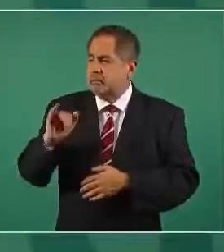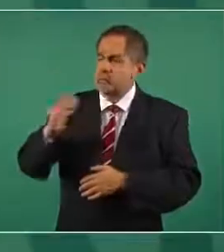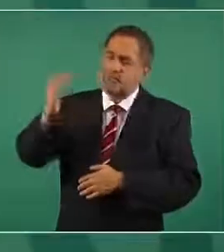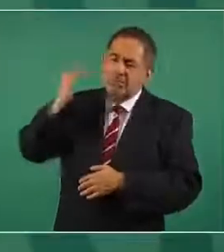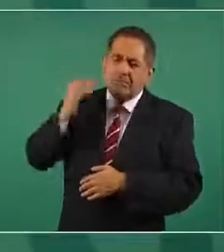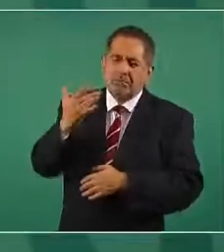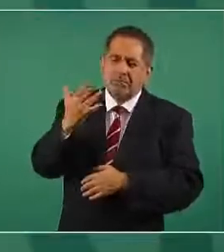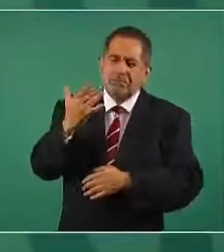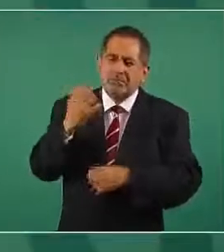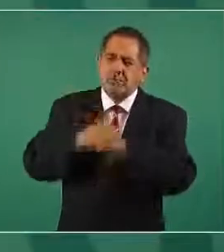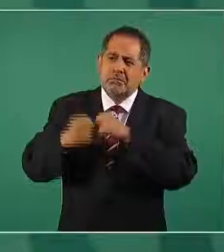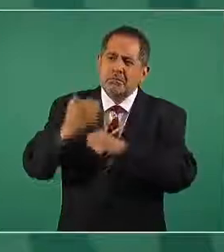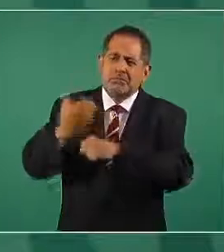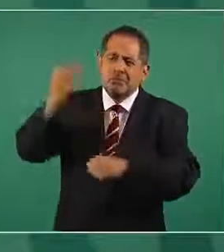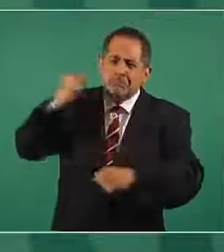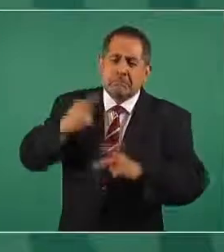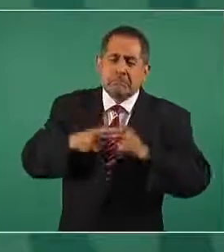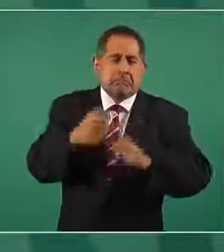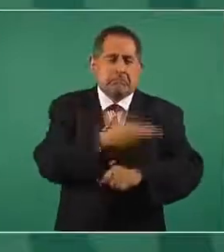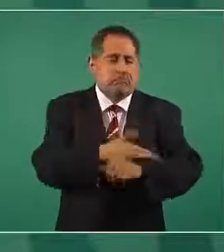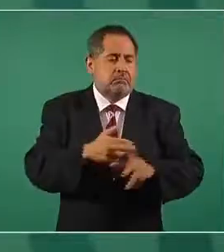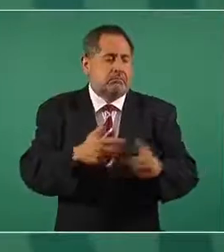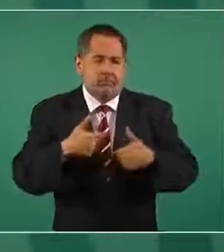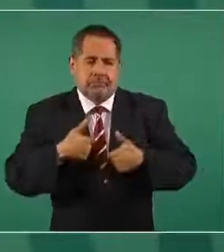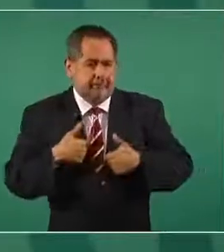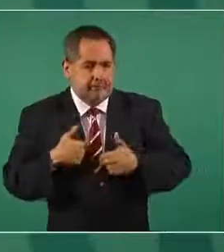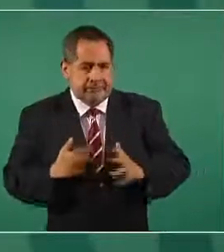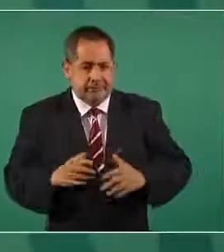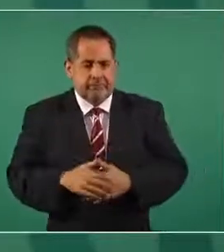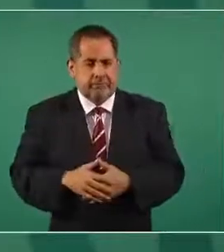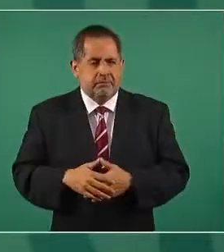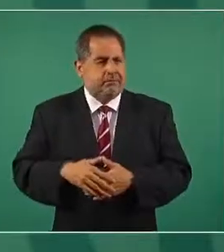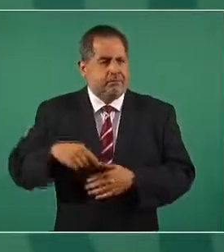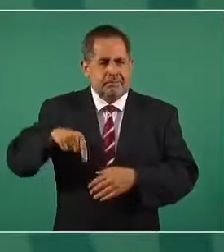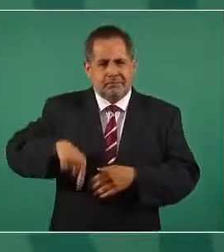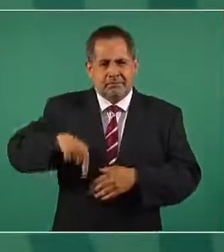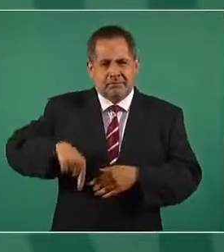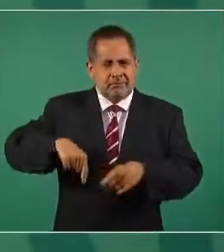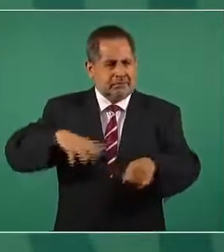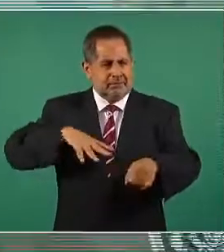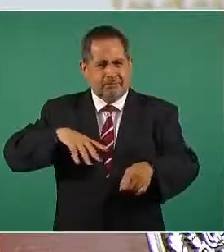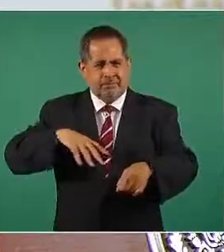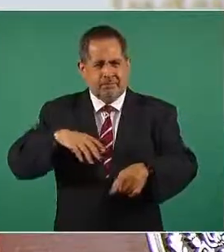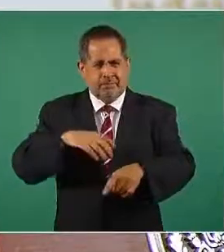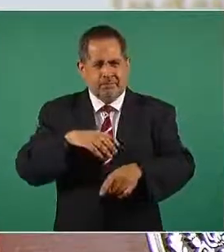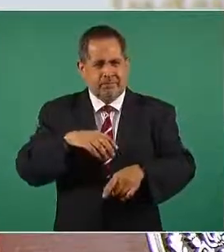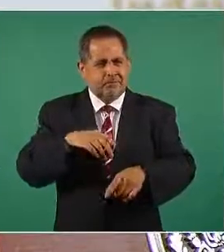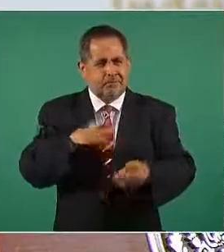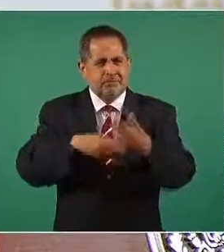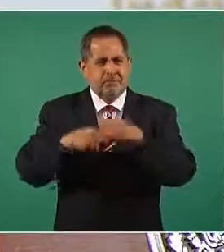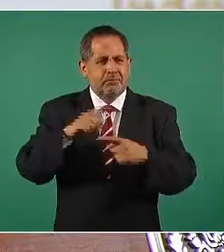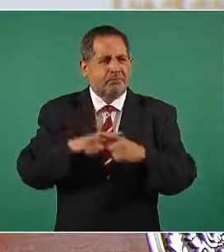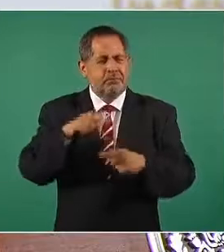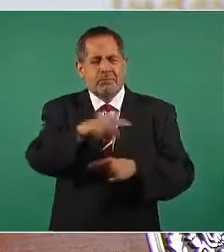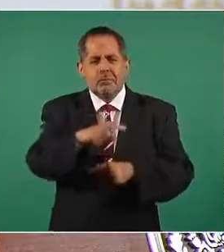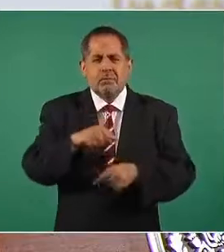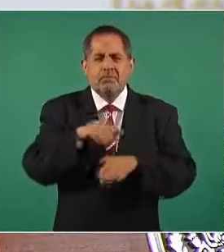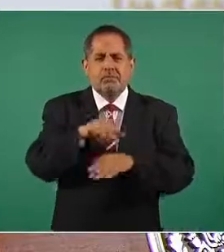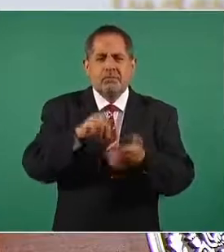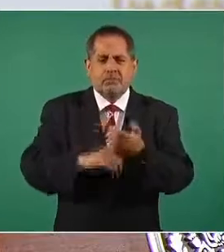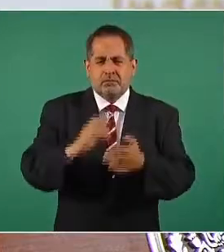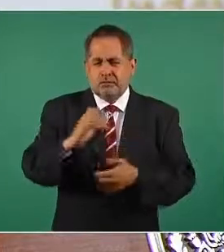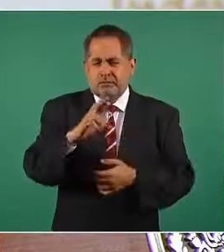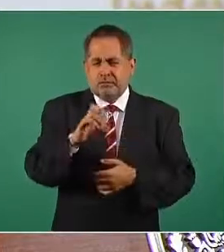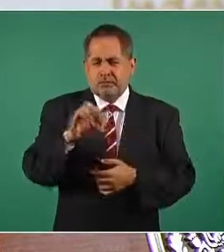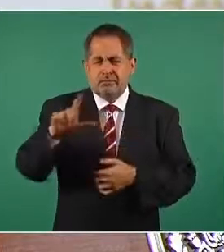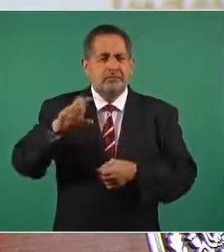Más. ¿O más? Aquí trata un compañero un asunto de Krill,